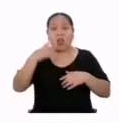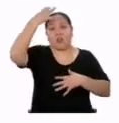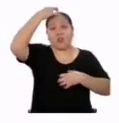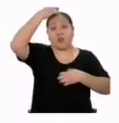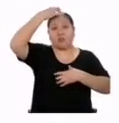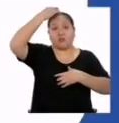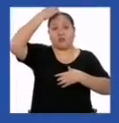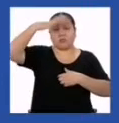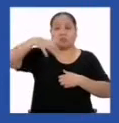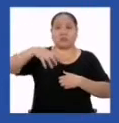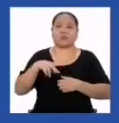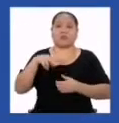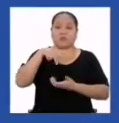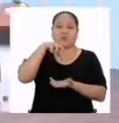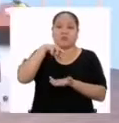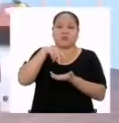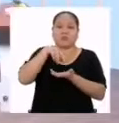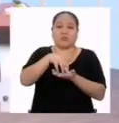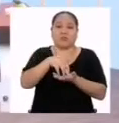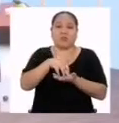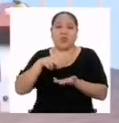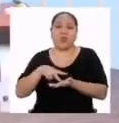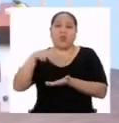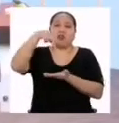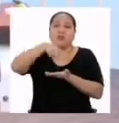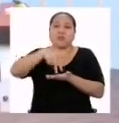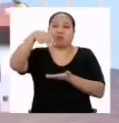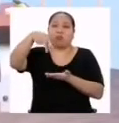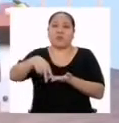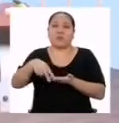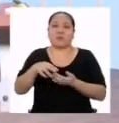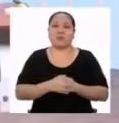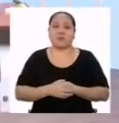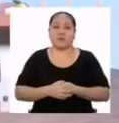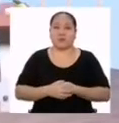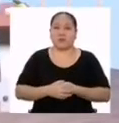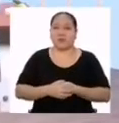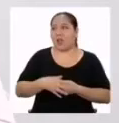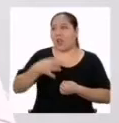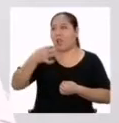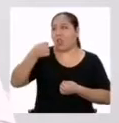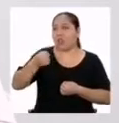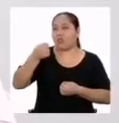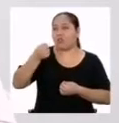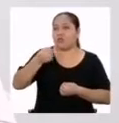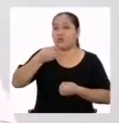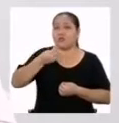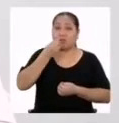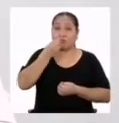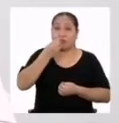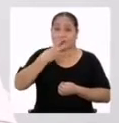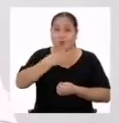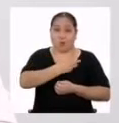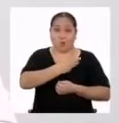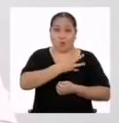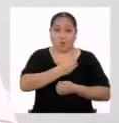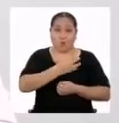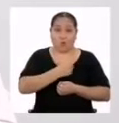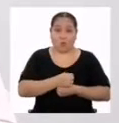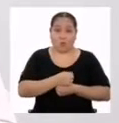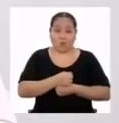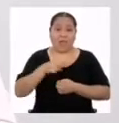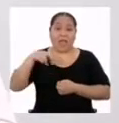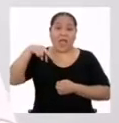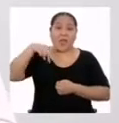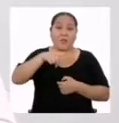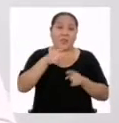traseras. ¿Qué inferimos? Que los mamíferos se desplazan de distintas maneras. Como ven, en este caso hemos